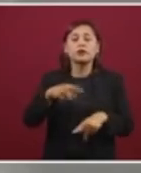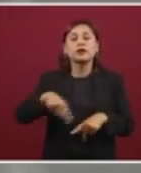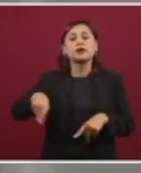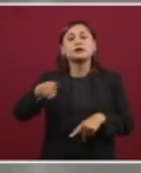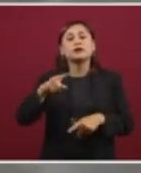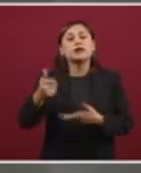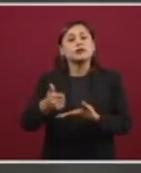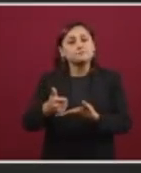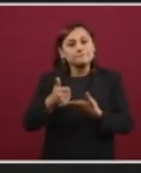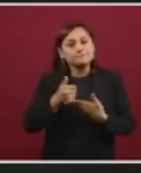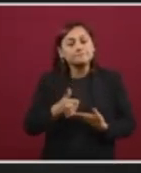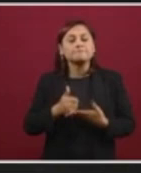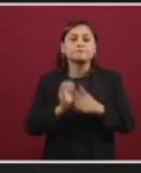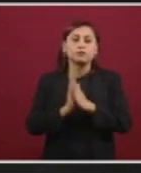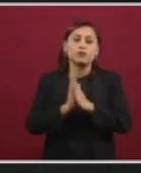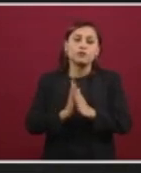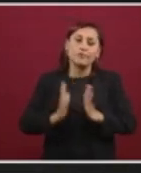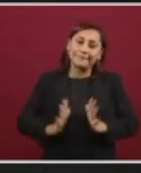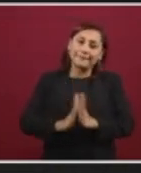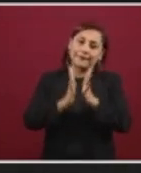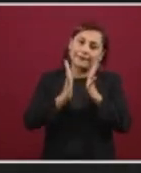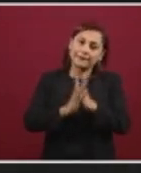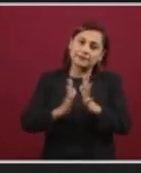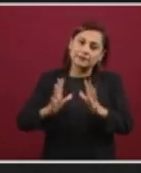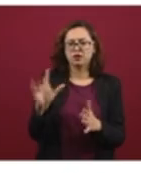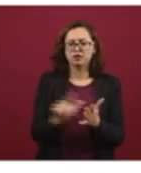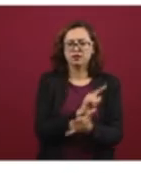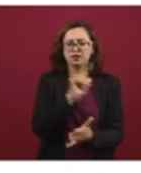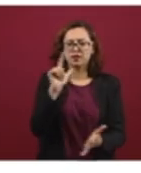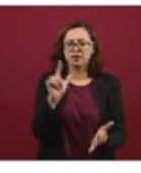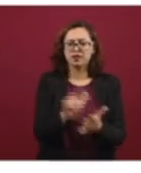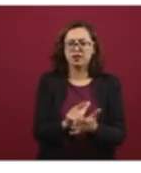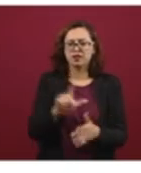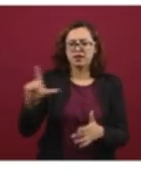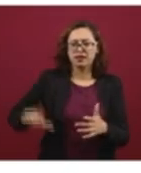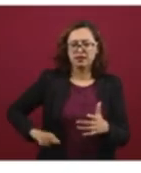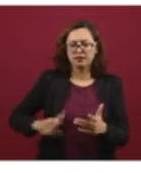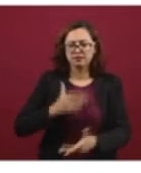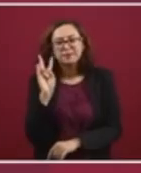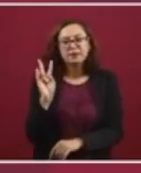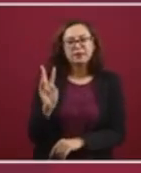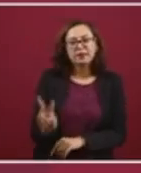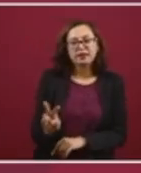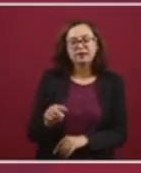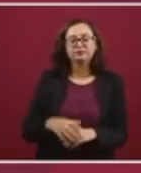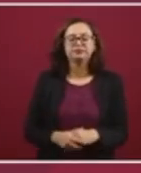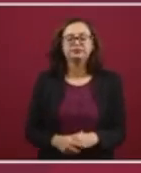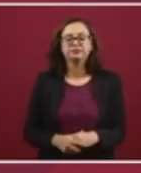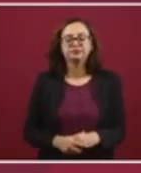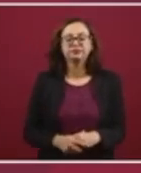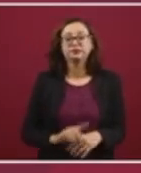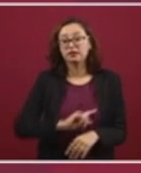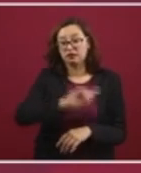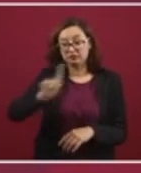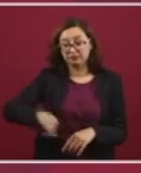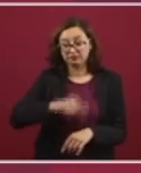serán subastadas en un tercer evento el 28 de julio en el Centro Cultural Los Pinos. Se van a